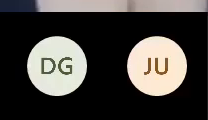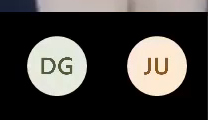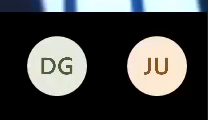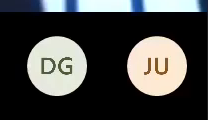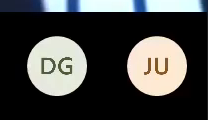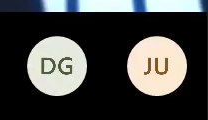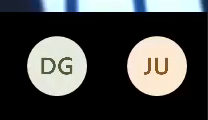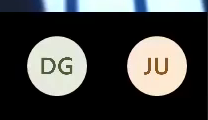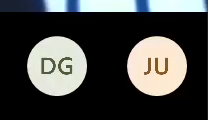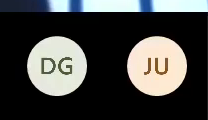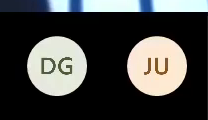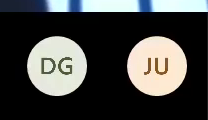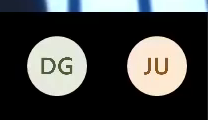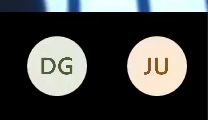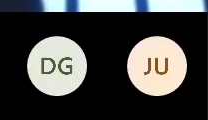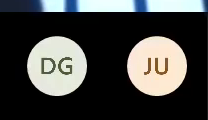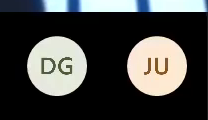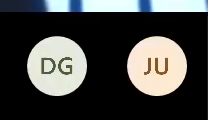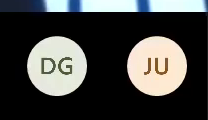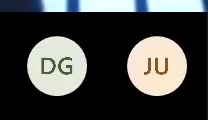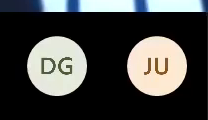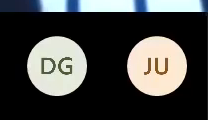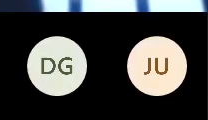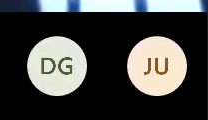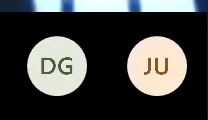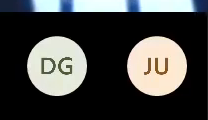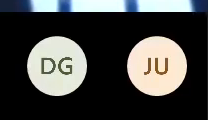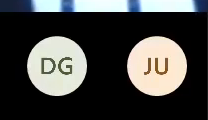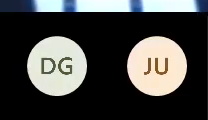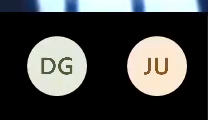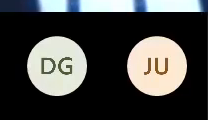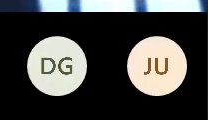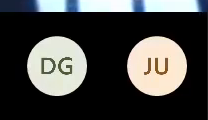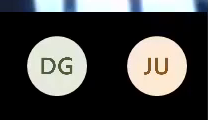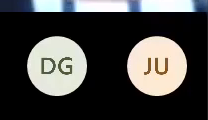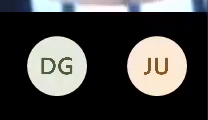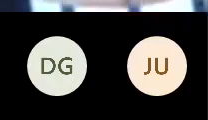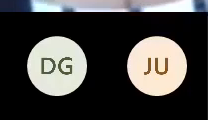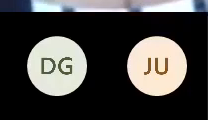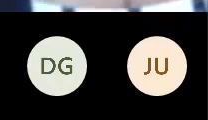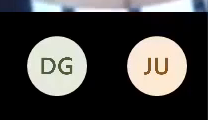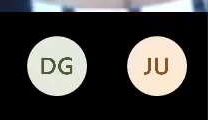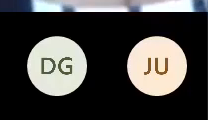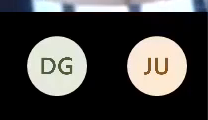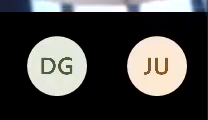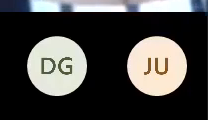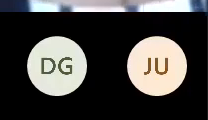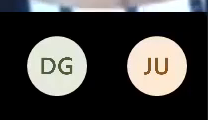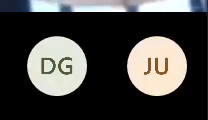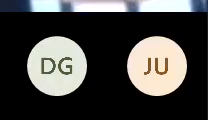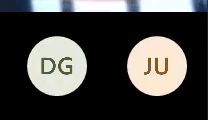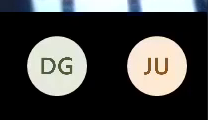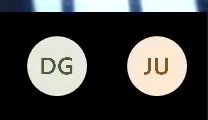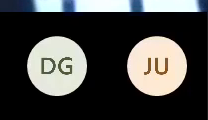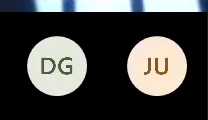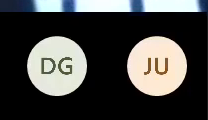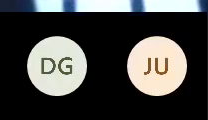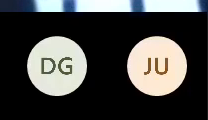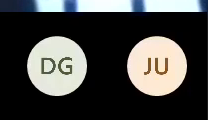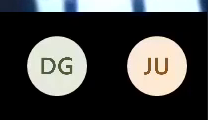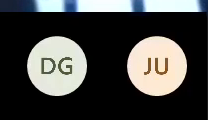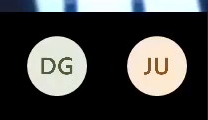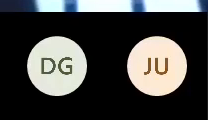USDA, han declarado 7 serotipos para la E. coli. Entre